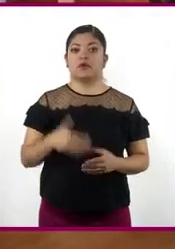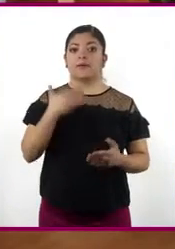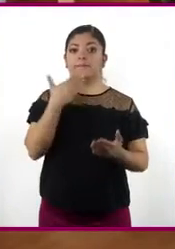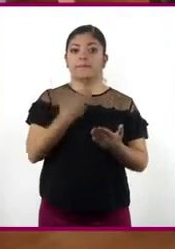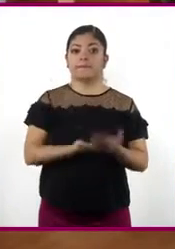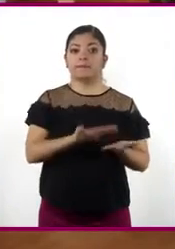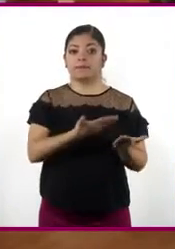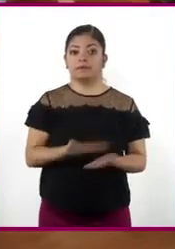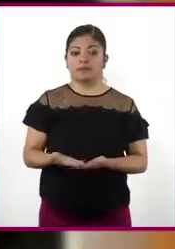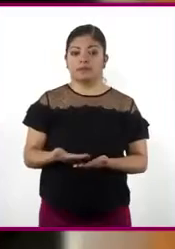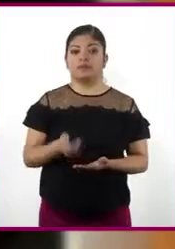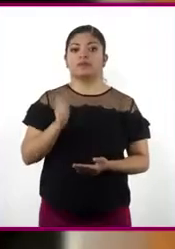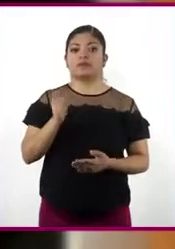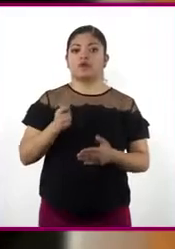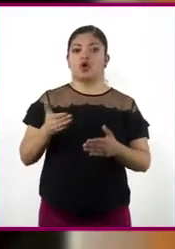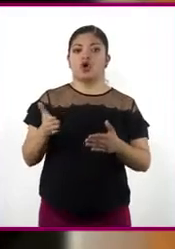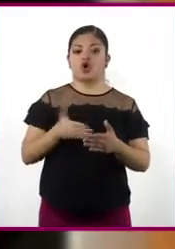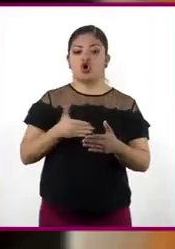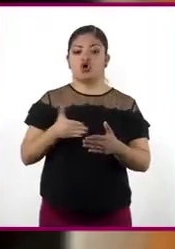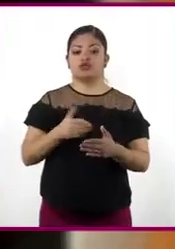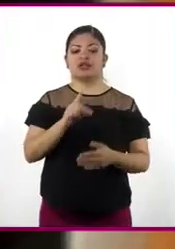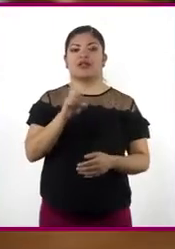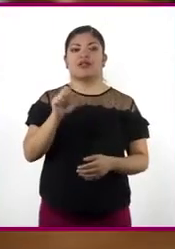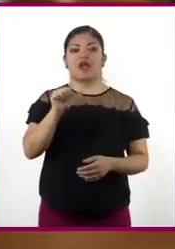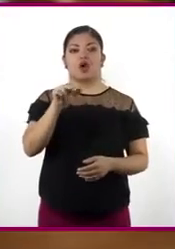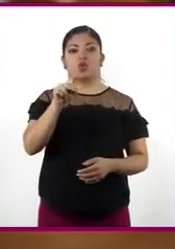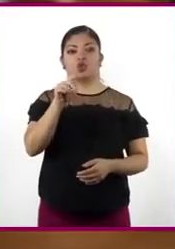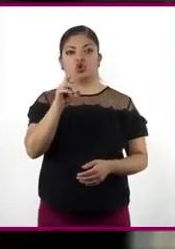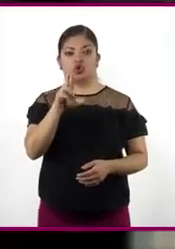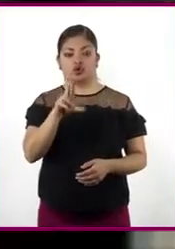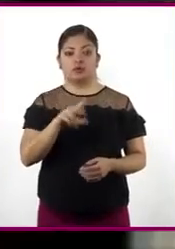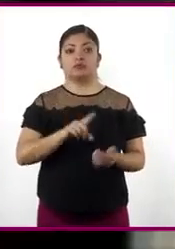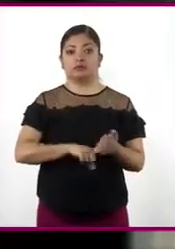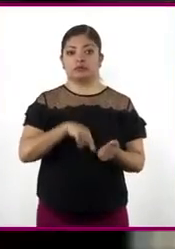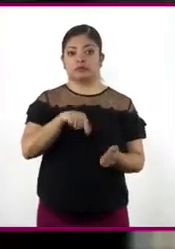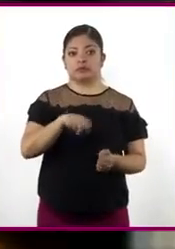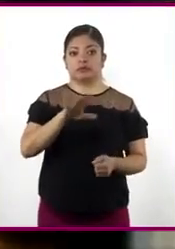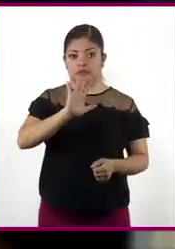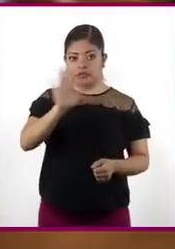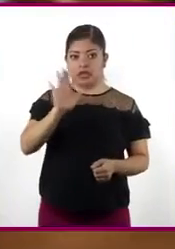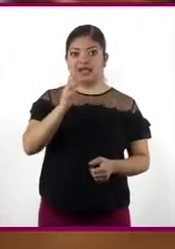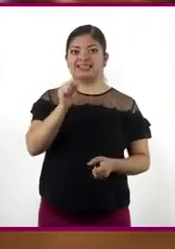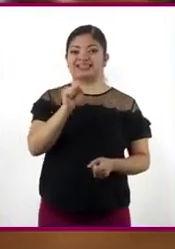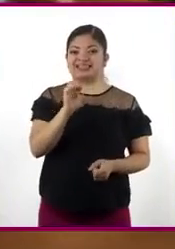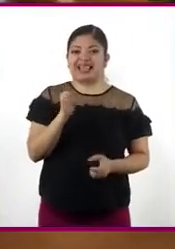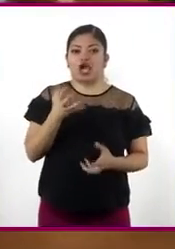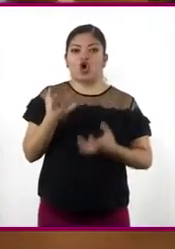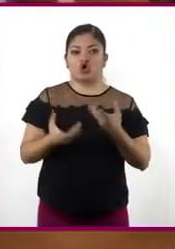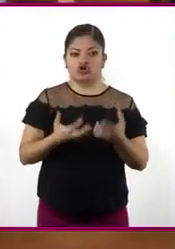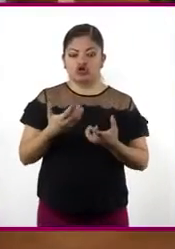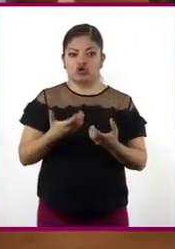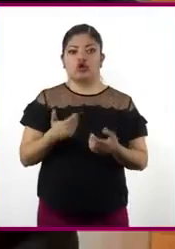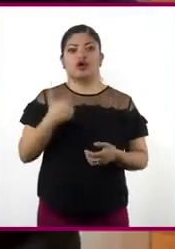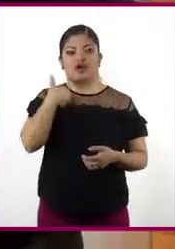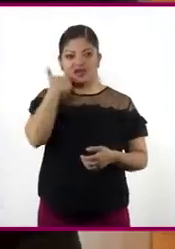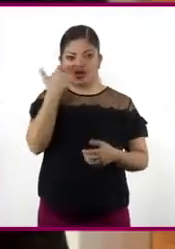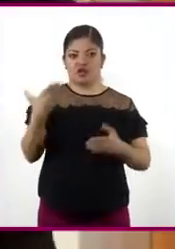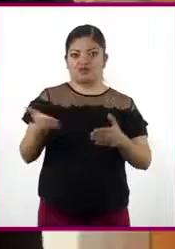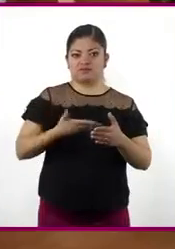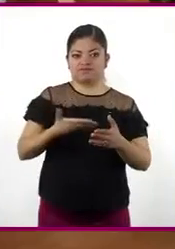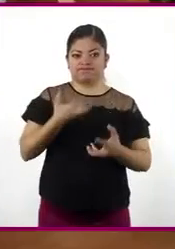Bienvenidos a su programa Cocina de Autor. Hoy en el segmento Esta palabra ya se coció, vamos a cocinar una